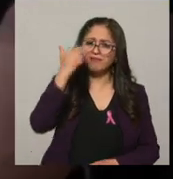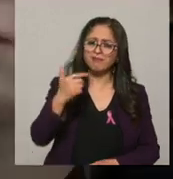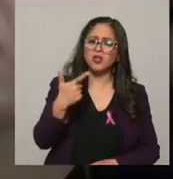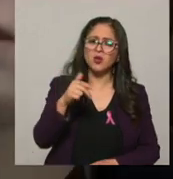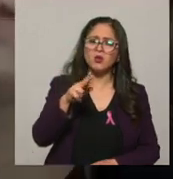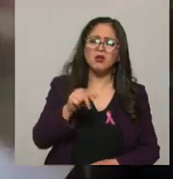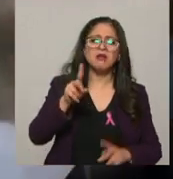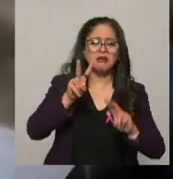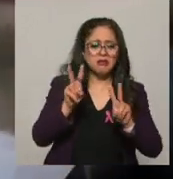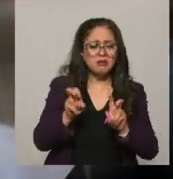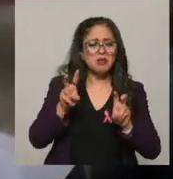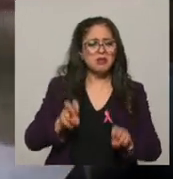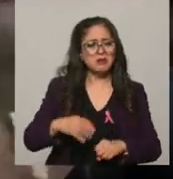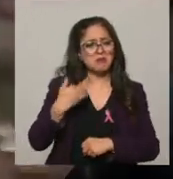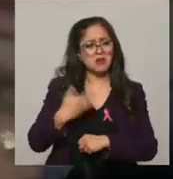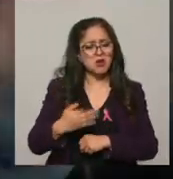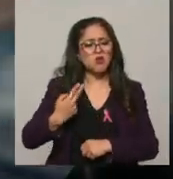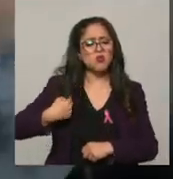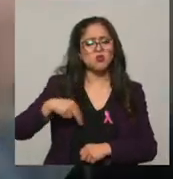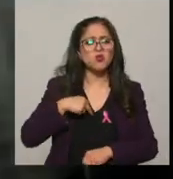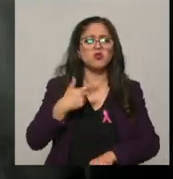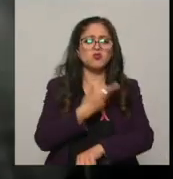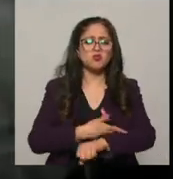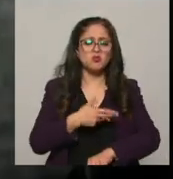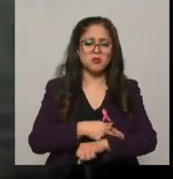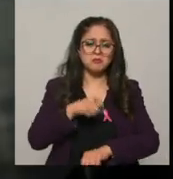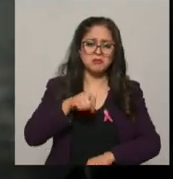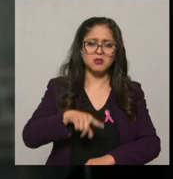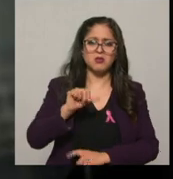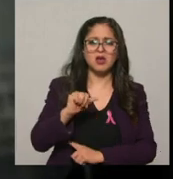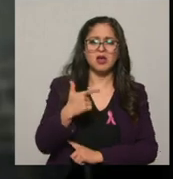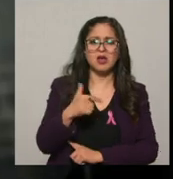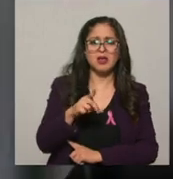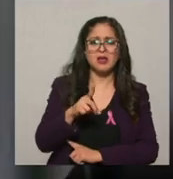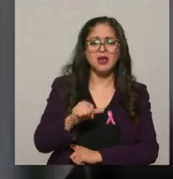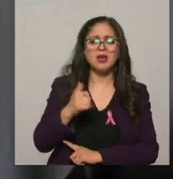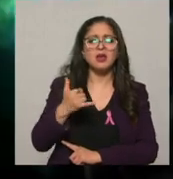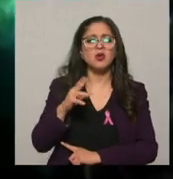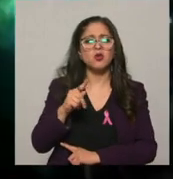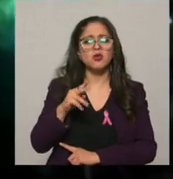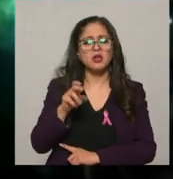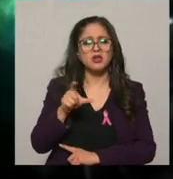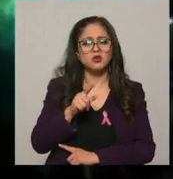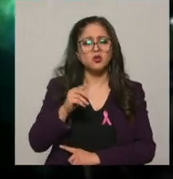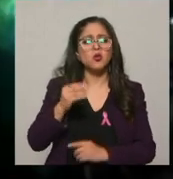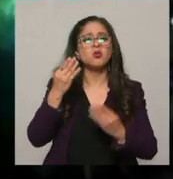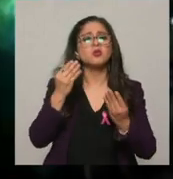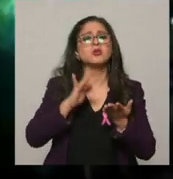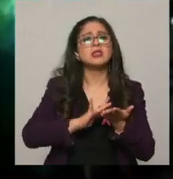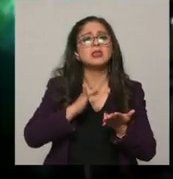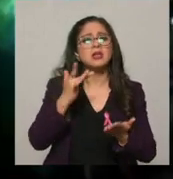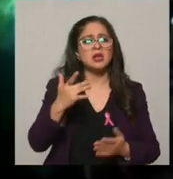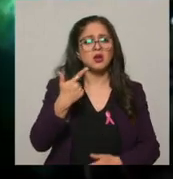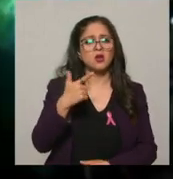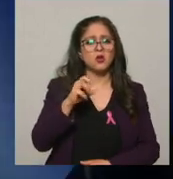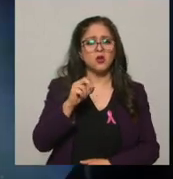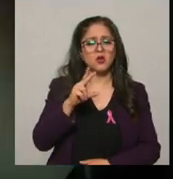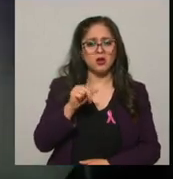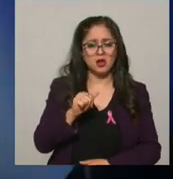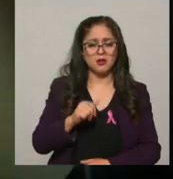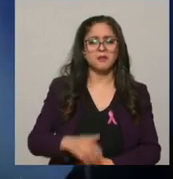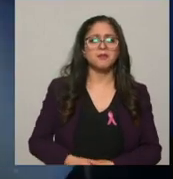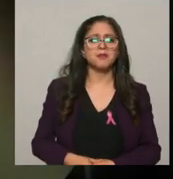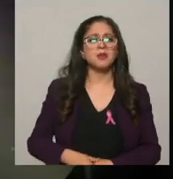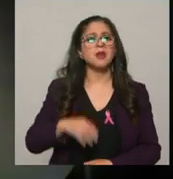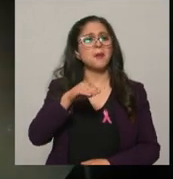y bueno, vamos a darle seguimiento aquí en Agenda y Contexto. Muchísimas gracias, Gloria. Gracias a ti, Mariana, gracias a todos